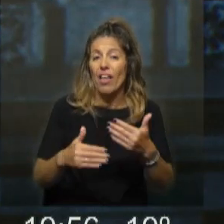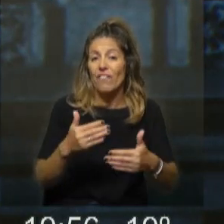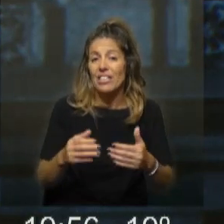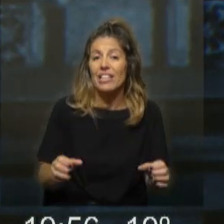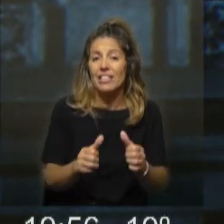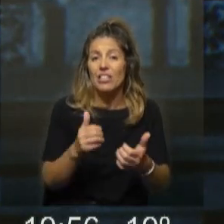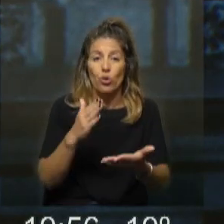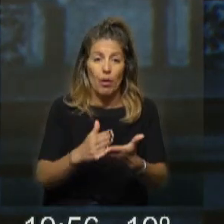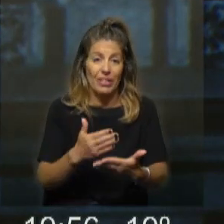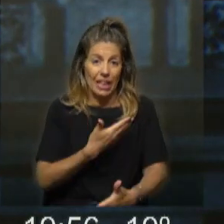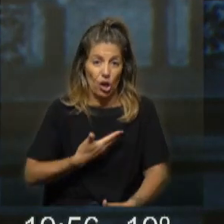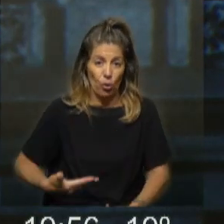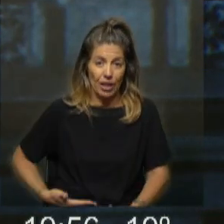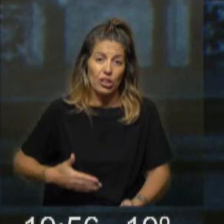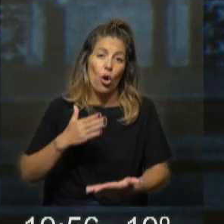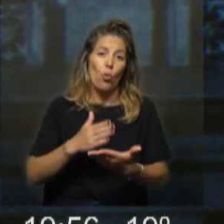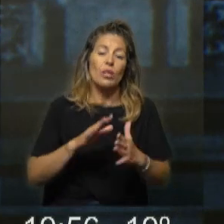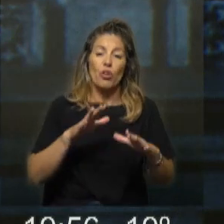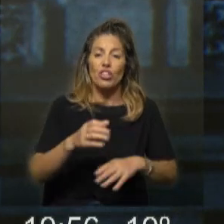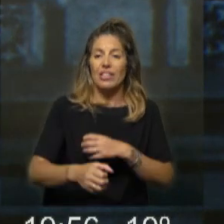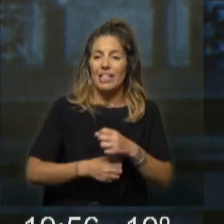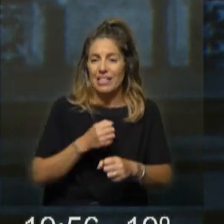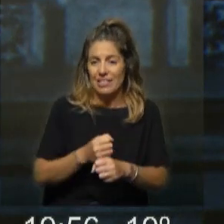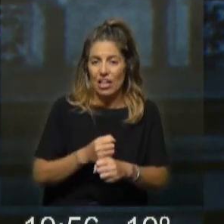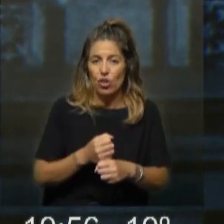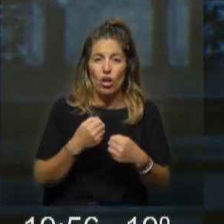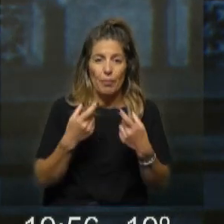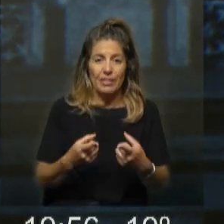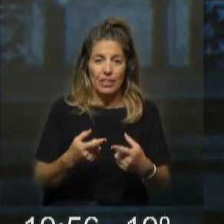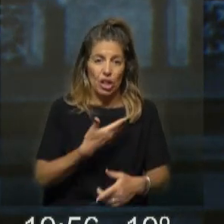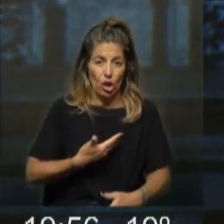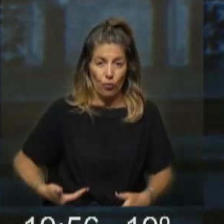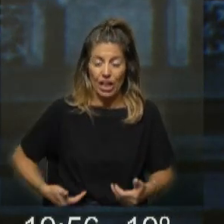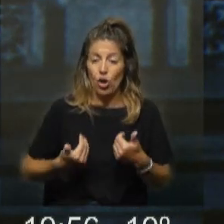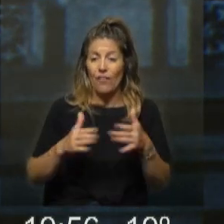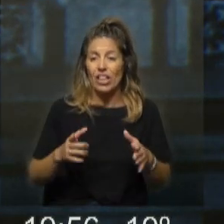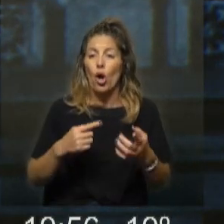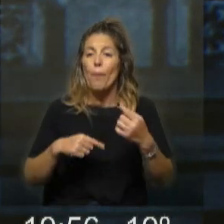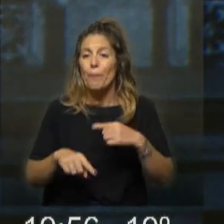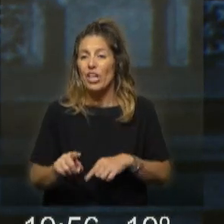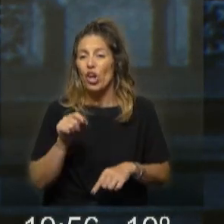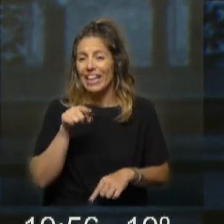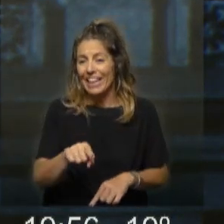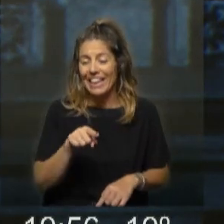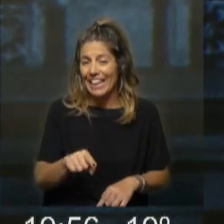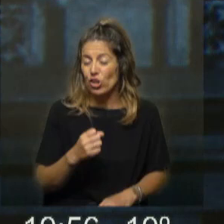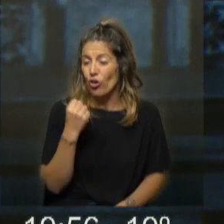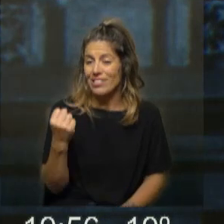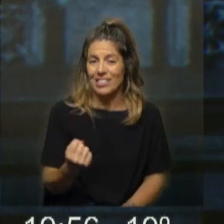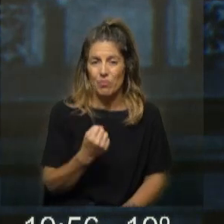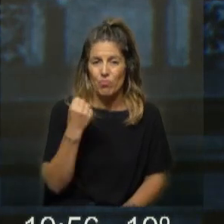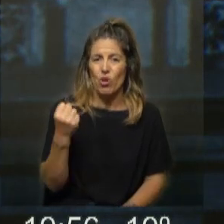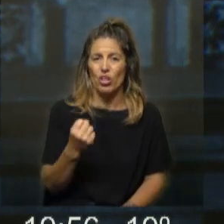últimamente desde el gobierno en los últimos 10 años con la implementación del gobierno abierto, pero que esto que es, sería